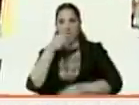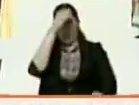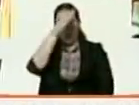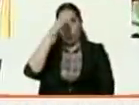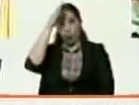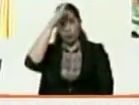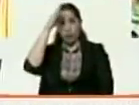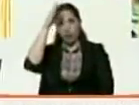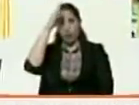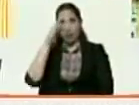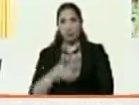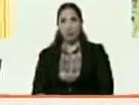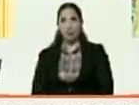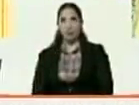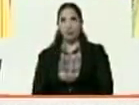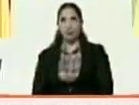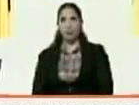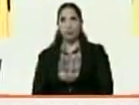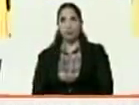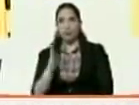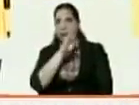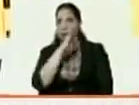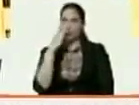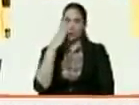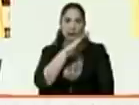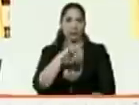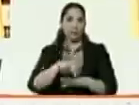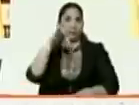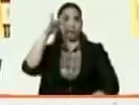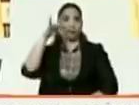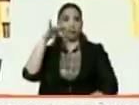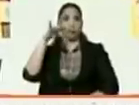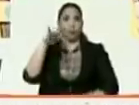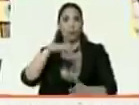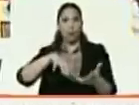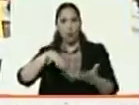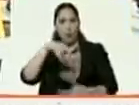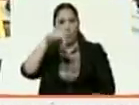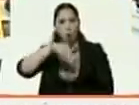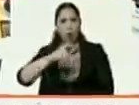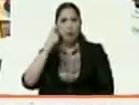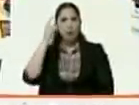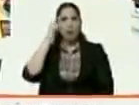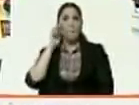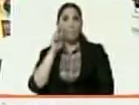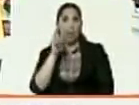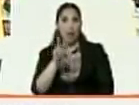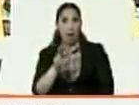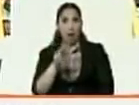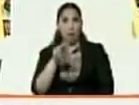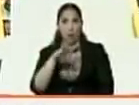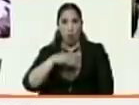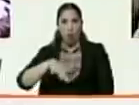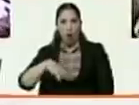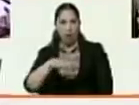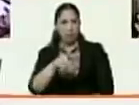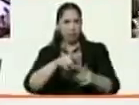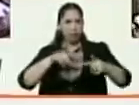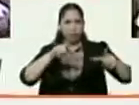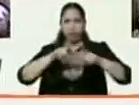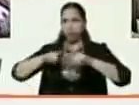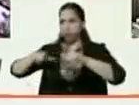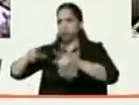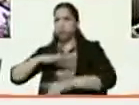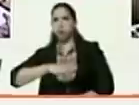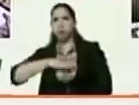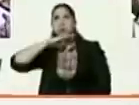conciencia en medio de una grave situación. Que hoy día veamos este escenario como está, lleno